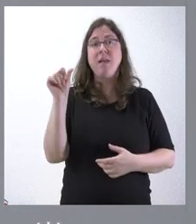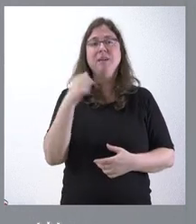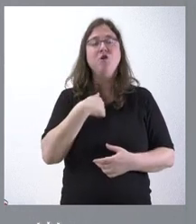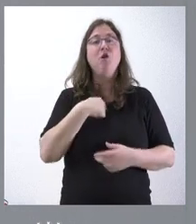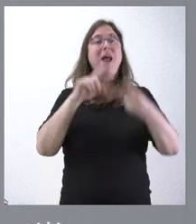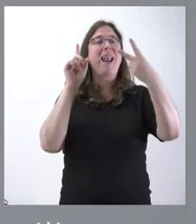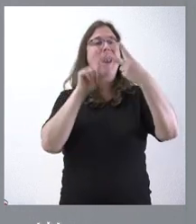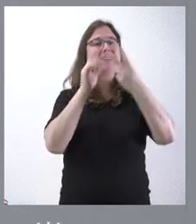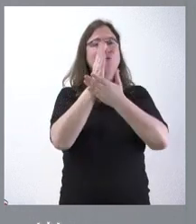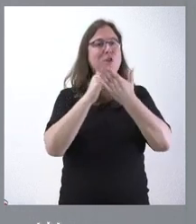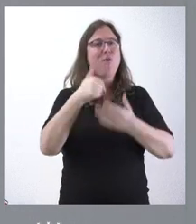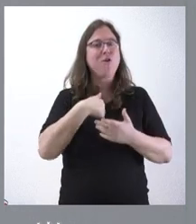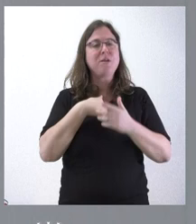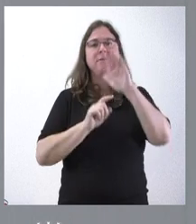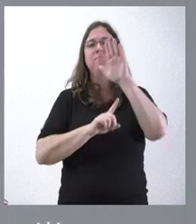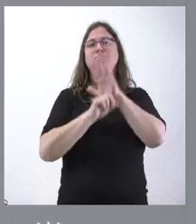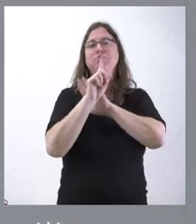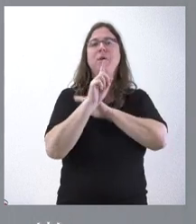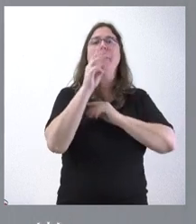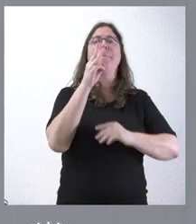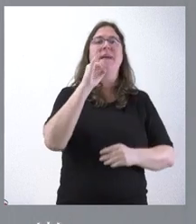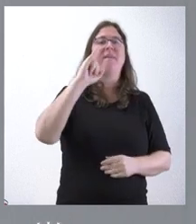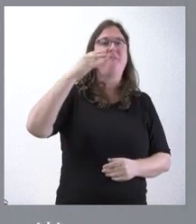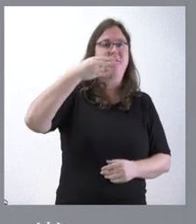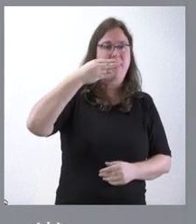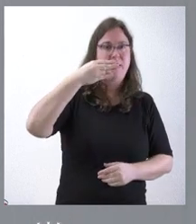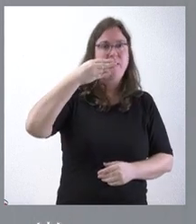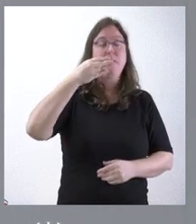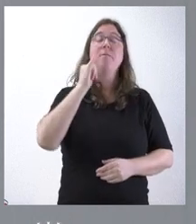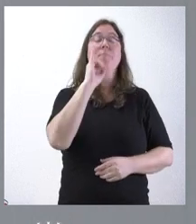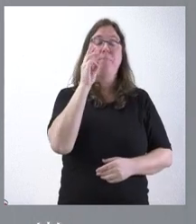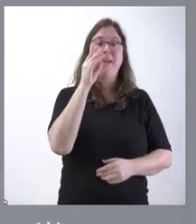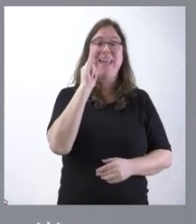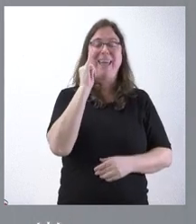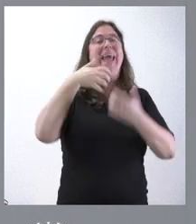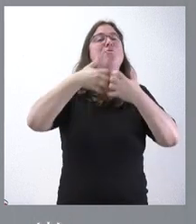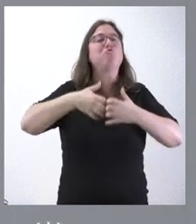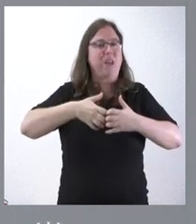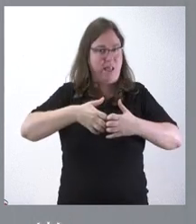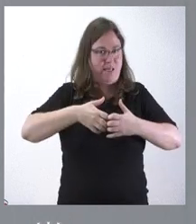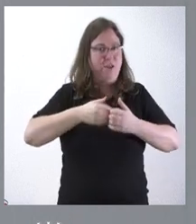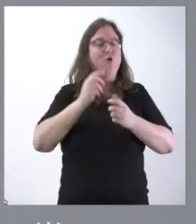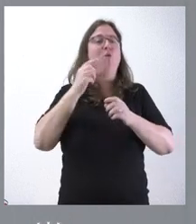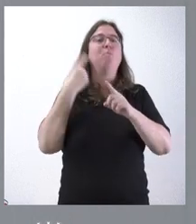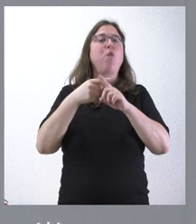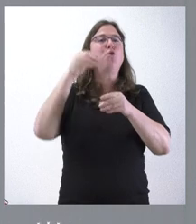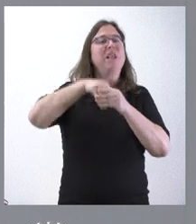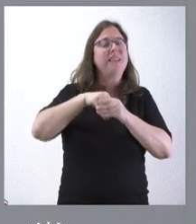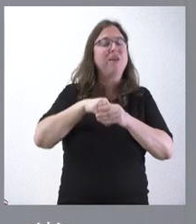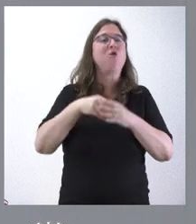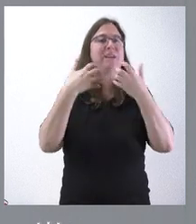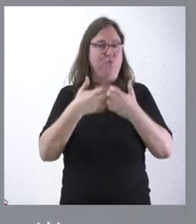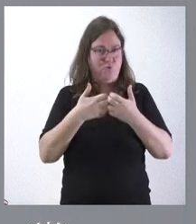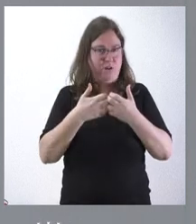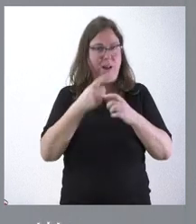segunda comunidad Autónoma con más crecimiento del producto interior Industrial con un crecimiento del 3,2 por el año pasado frente a una